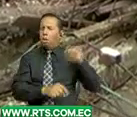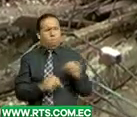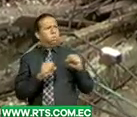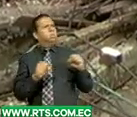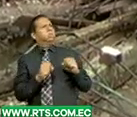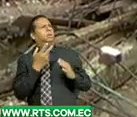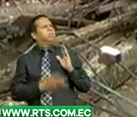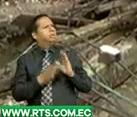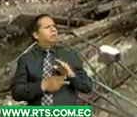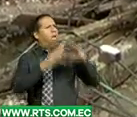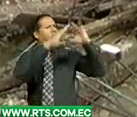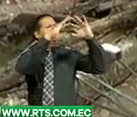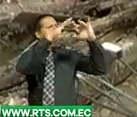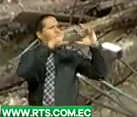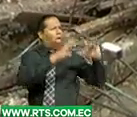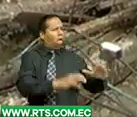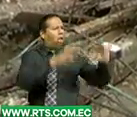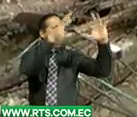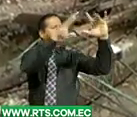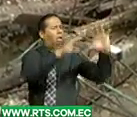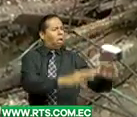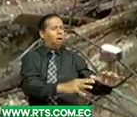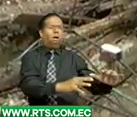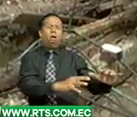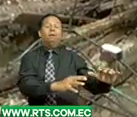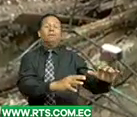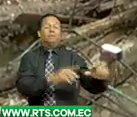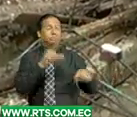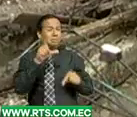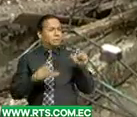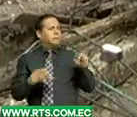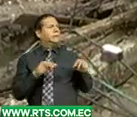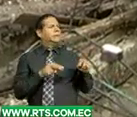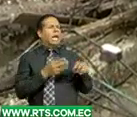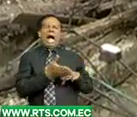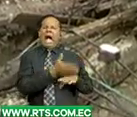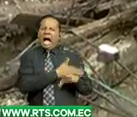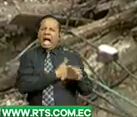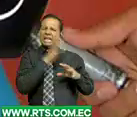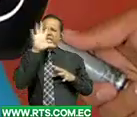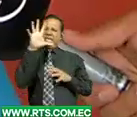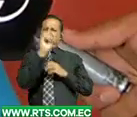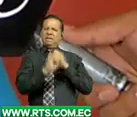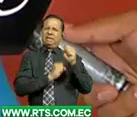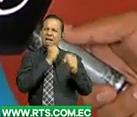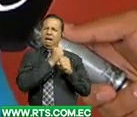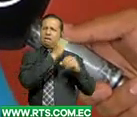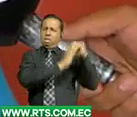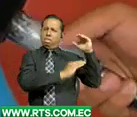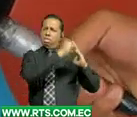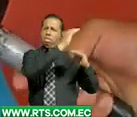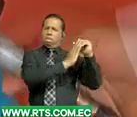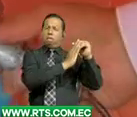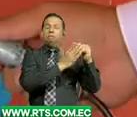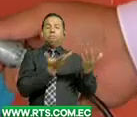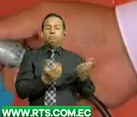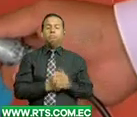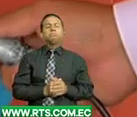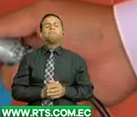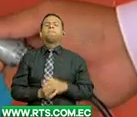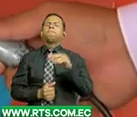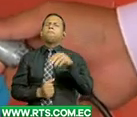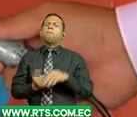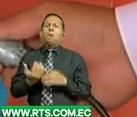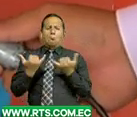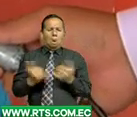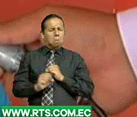de parte de la vivienda de sus vecinos, que fue construida hace aproximadamente 50 años. Eran las 10, pero iban a ser las 10. Y me acosté a